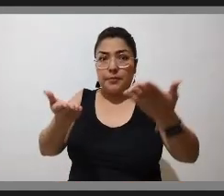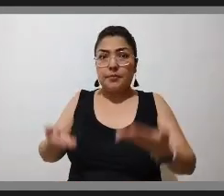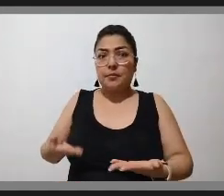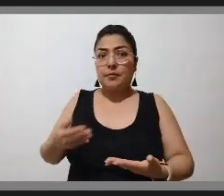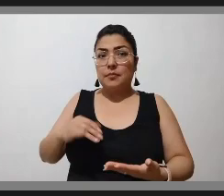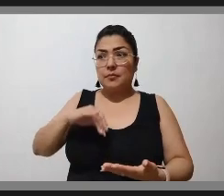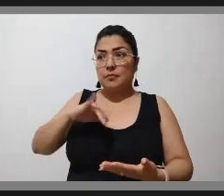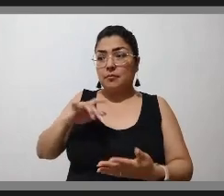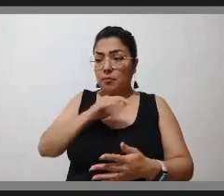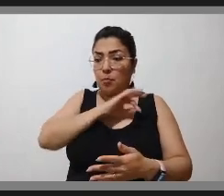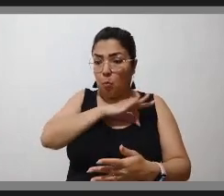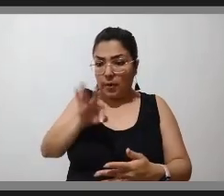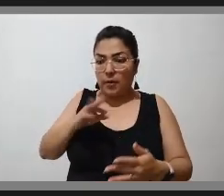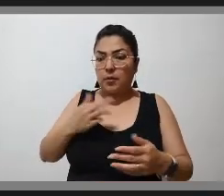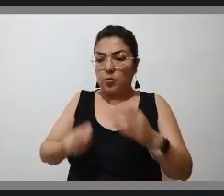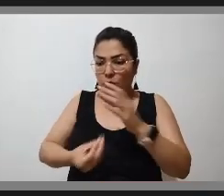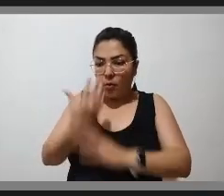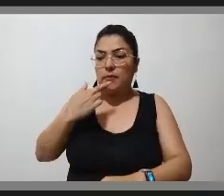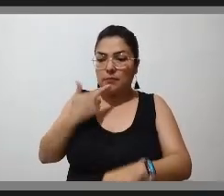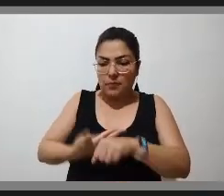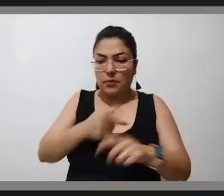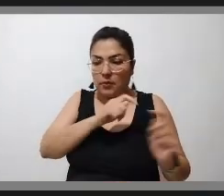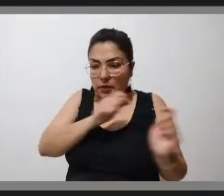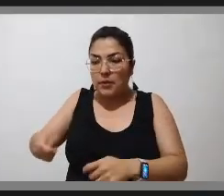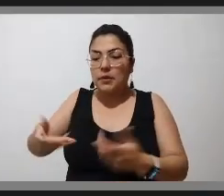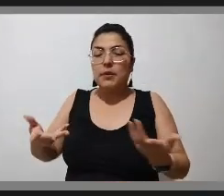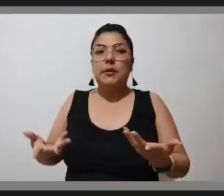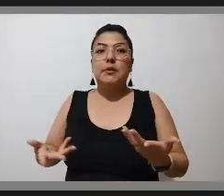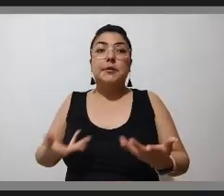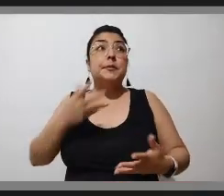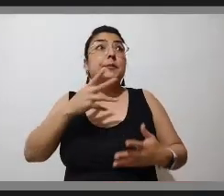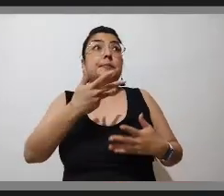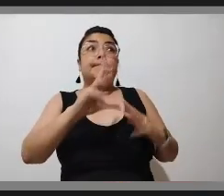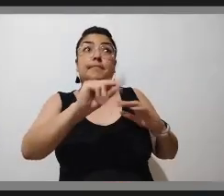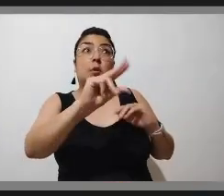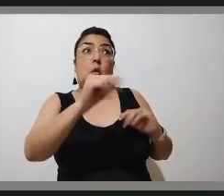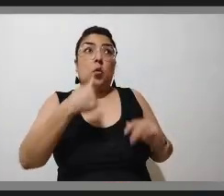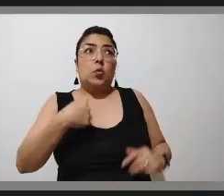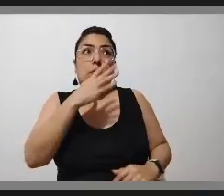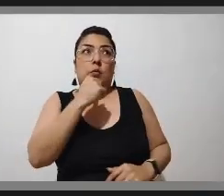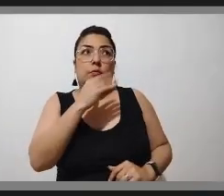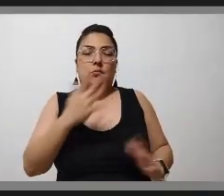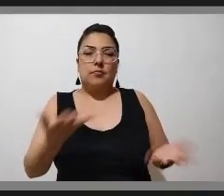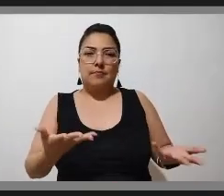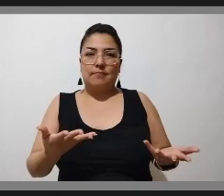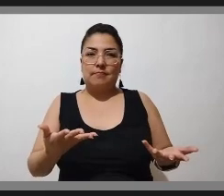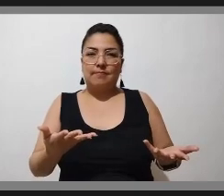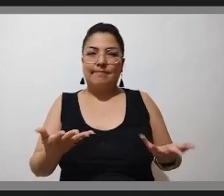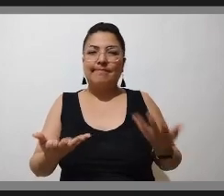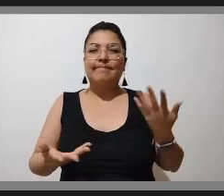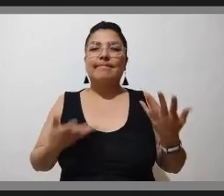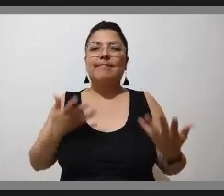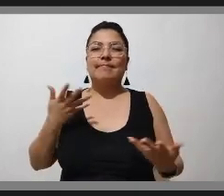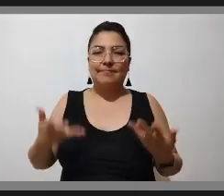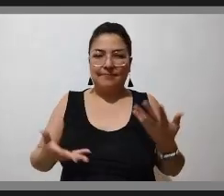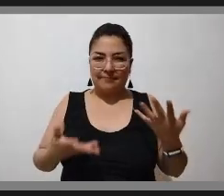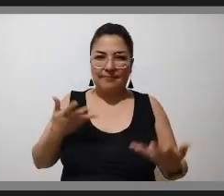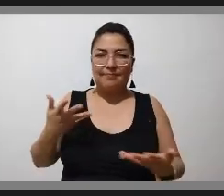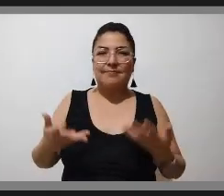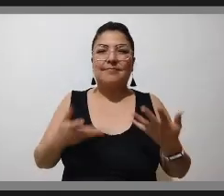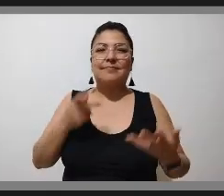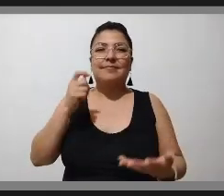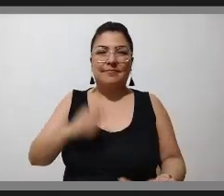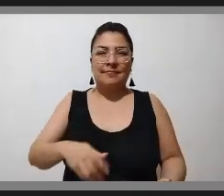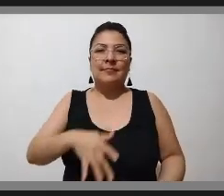concursas para esta plaza? ¿Por qué no te postulas para este puesto en tu empresa? No, es que yo no puedo. Y viene